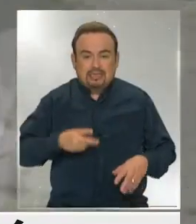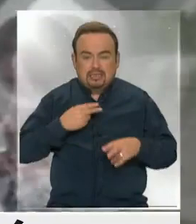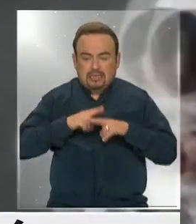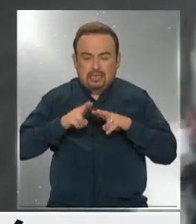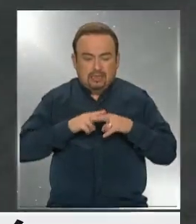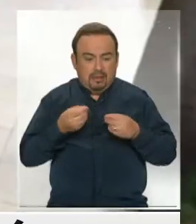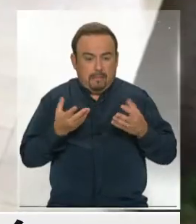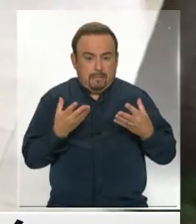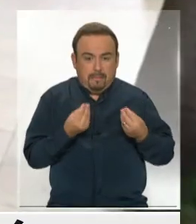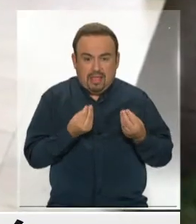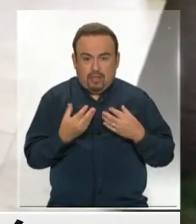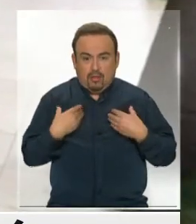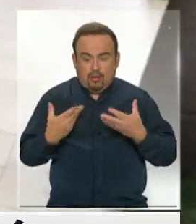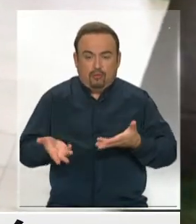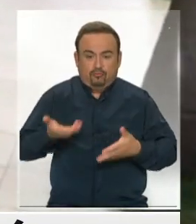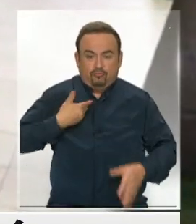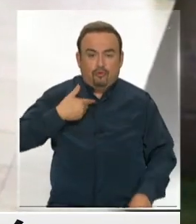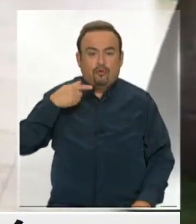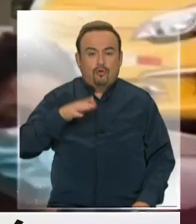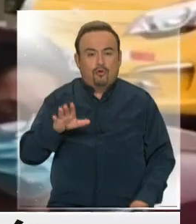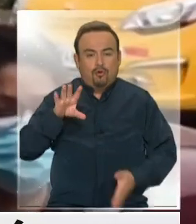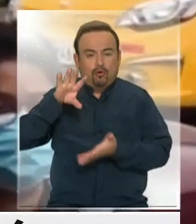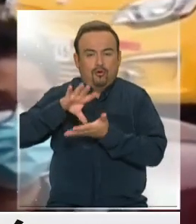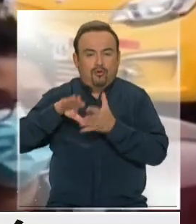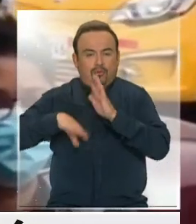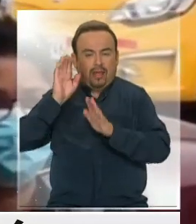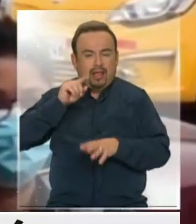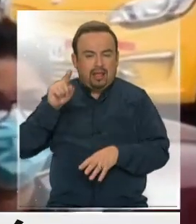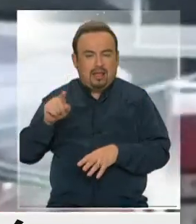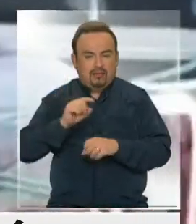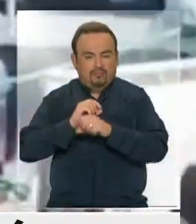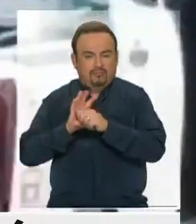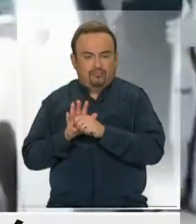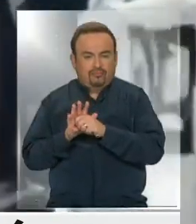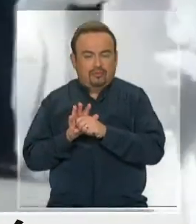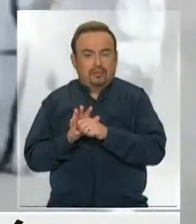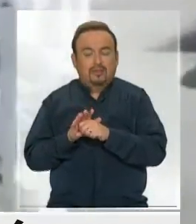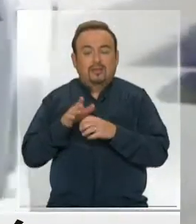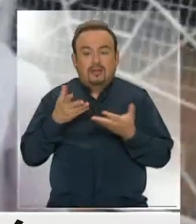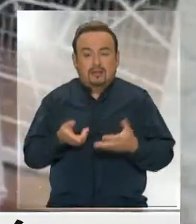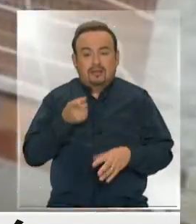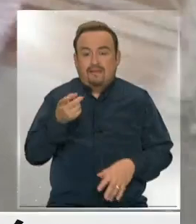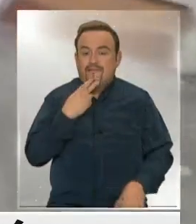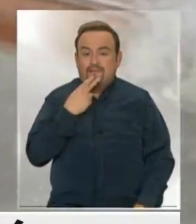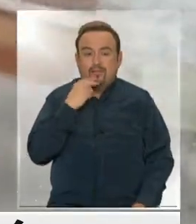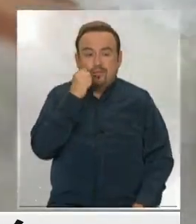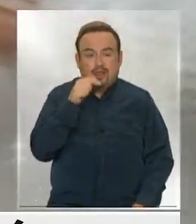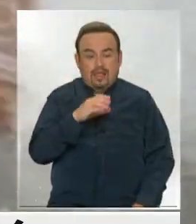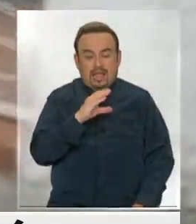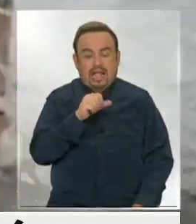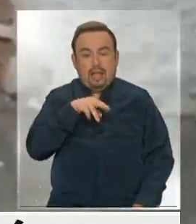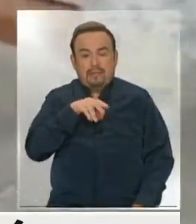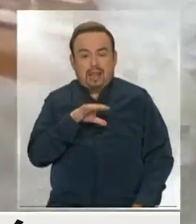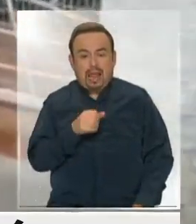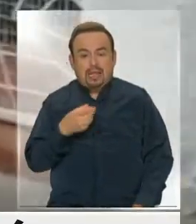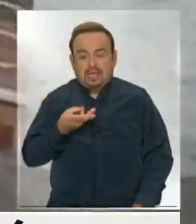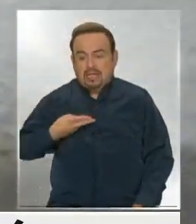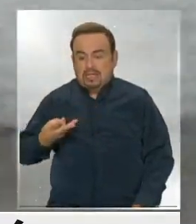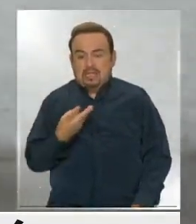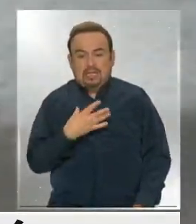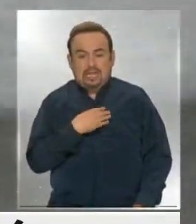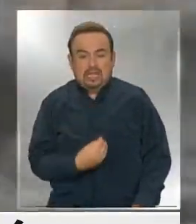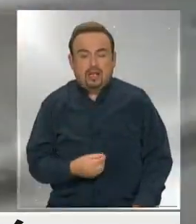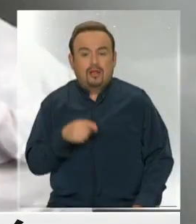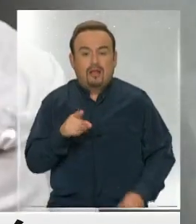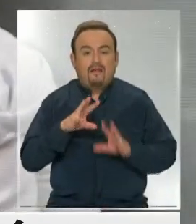miedo al contagio y varados en uno de los países más golpeados por el coronavirus. Así vive el día a día Camila Garrido y sus tres hijos,